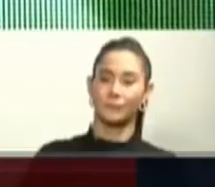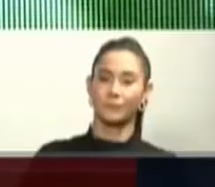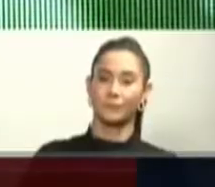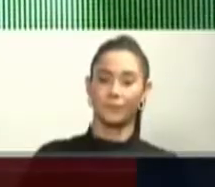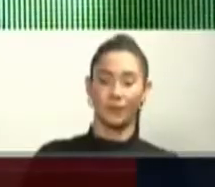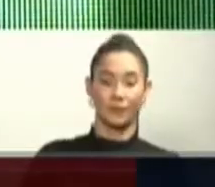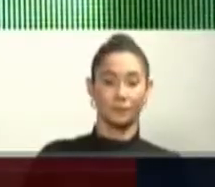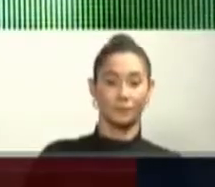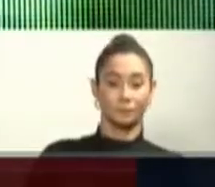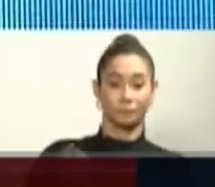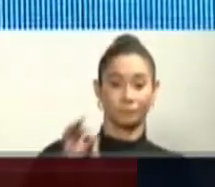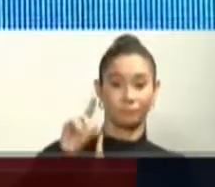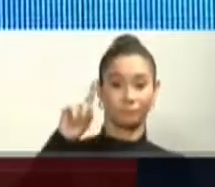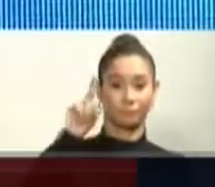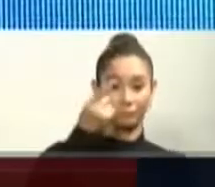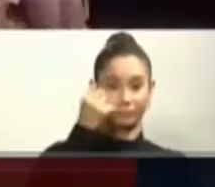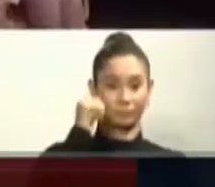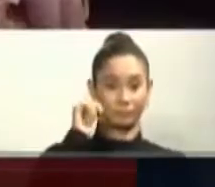primera dama